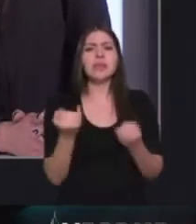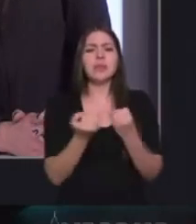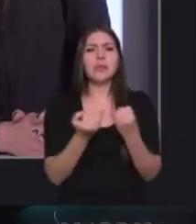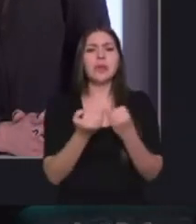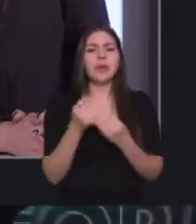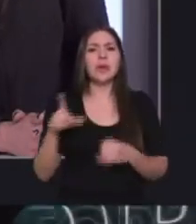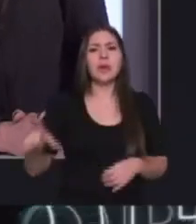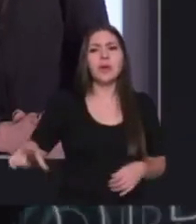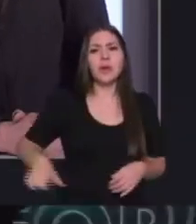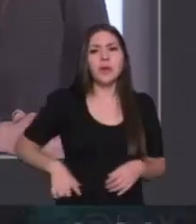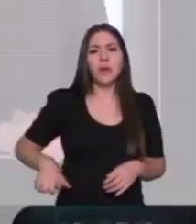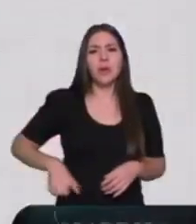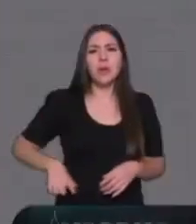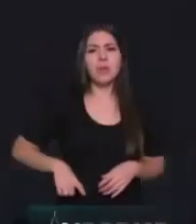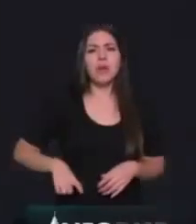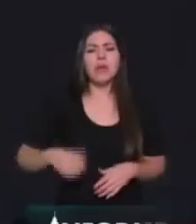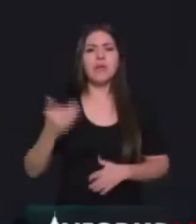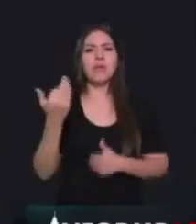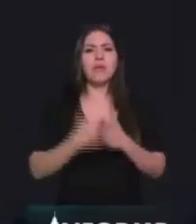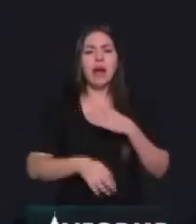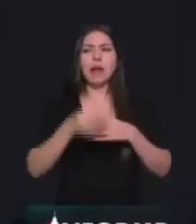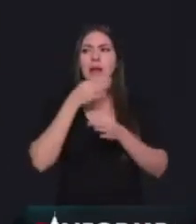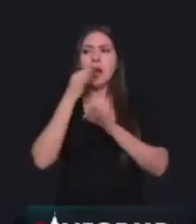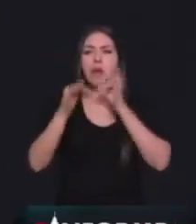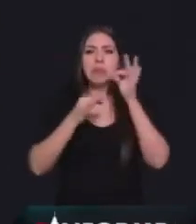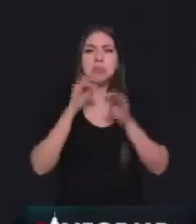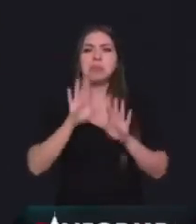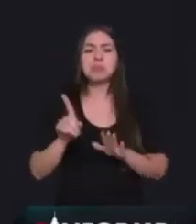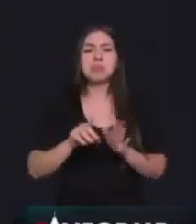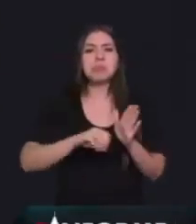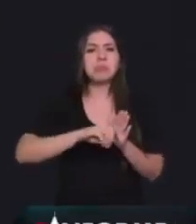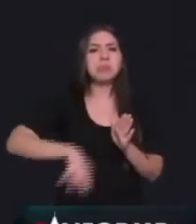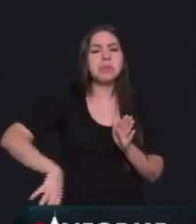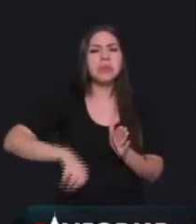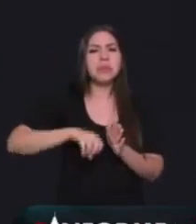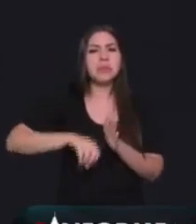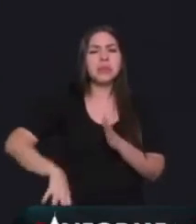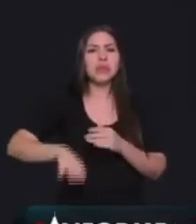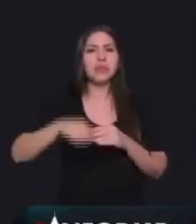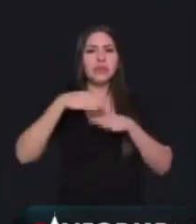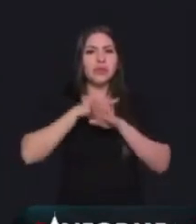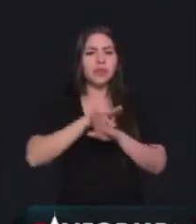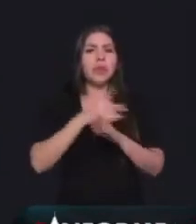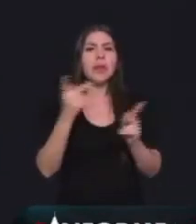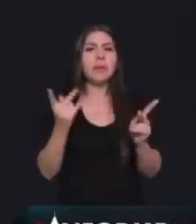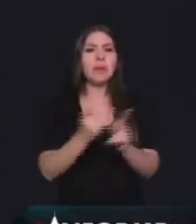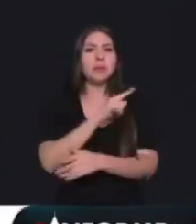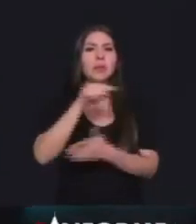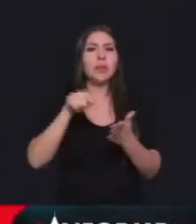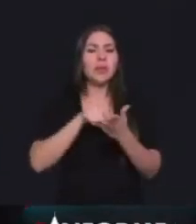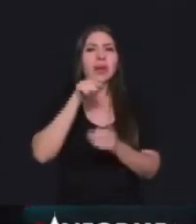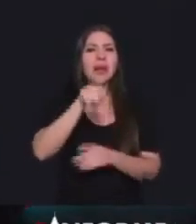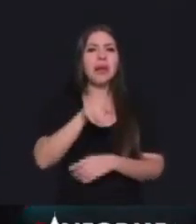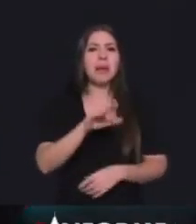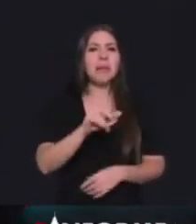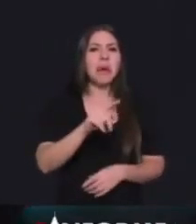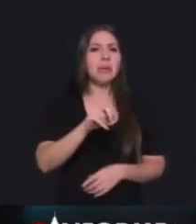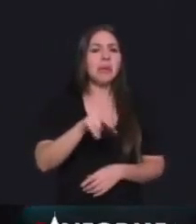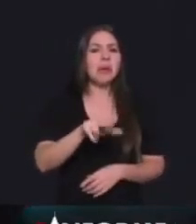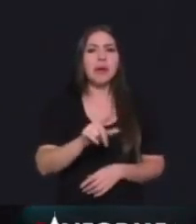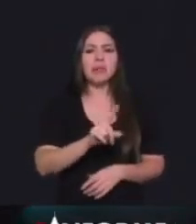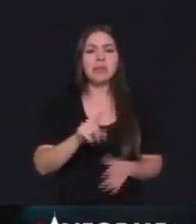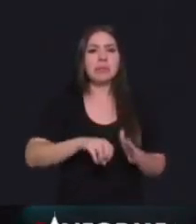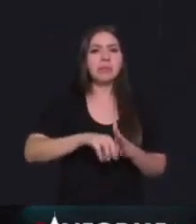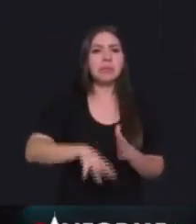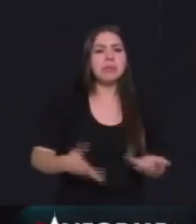de las autoridades de los reportes? Por ejemplo, en el caso de la Bartolina, ¿por qué no se hizo caso? Estamos hablando de Sinaloa,